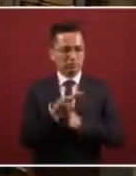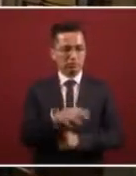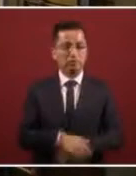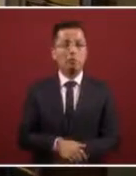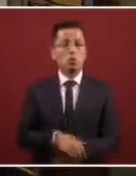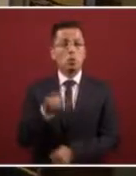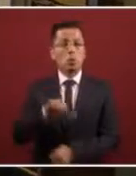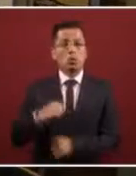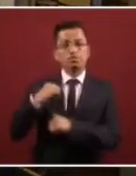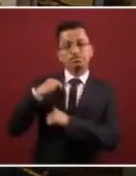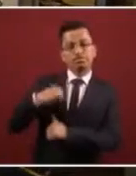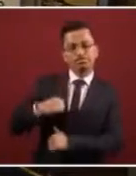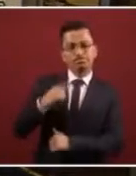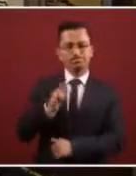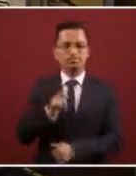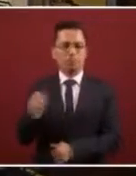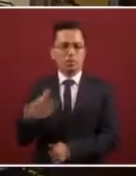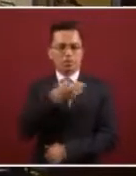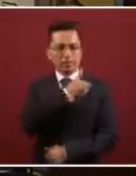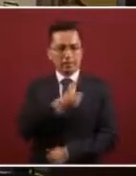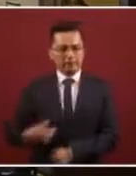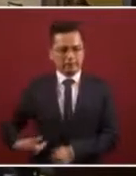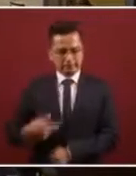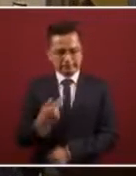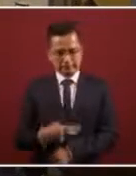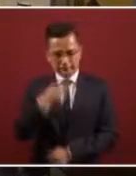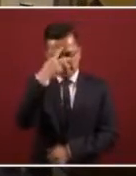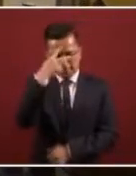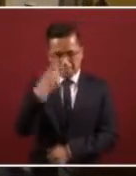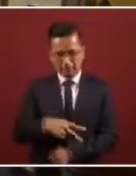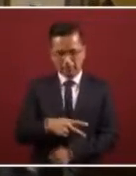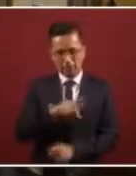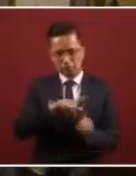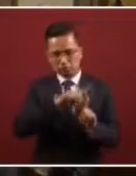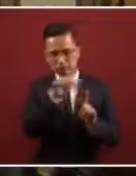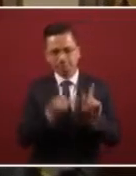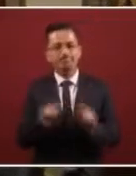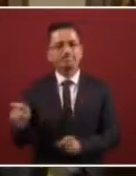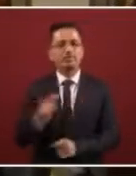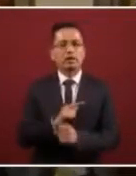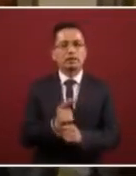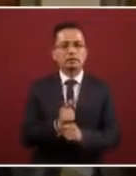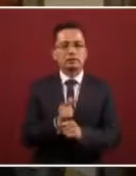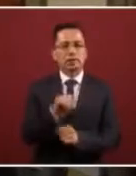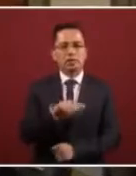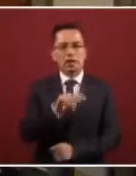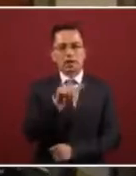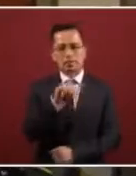presidente constitucional de los Estados Unidos Mexicanos, licenciado Andrés Manuel López Obrador.